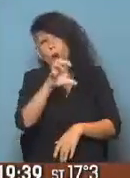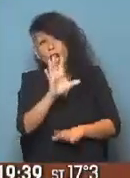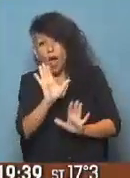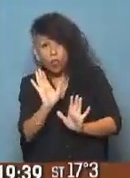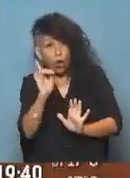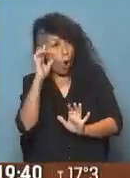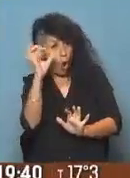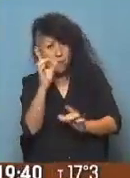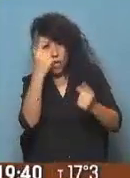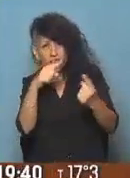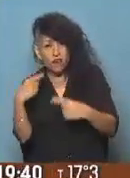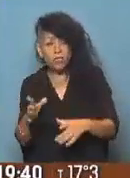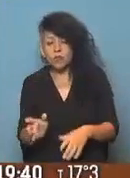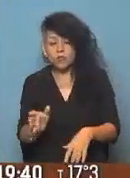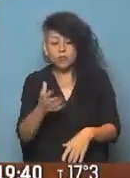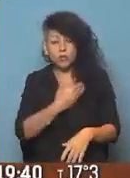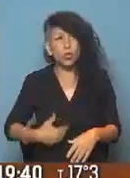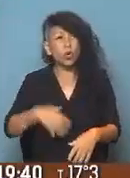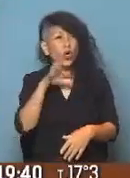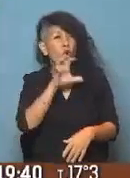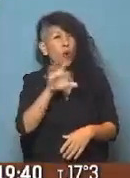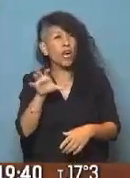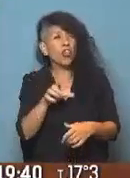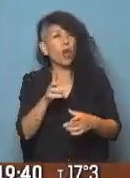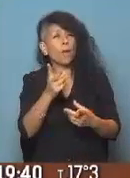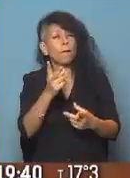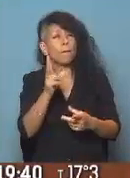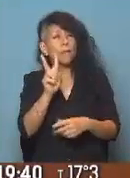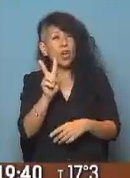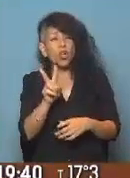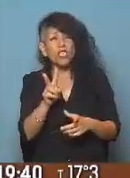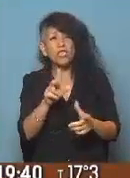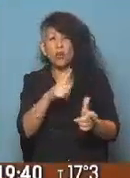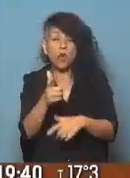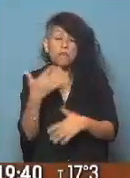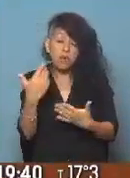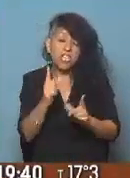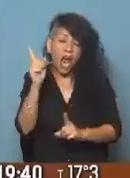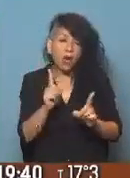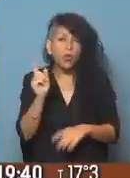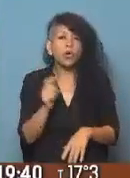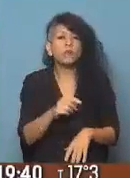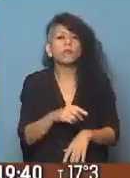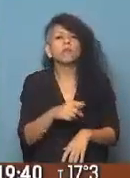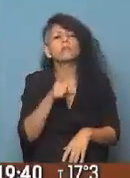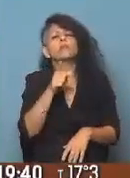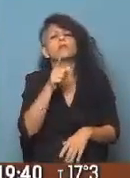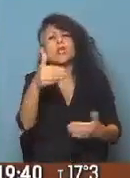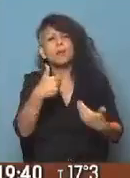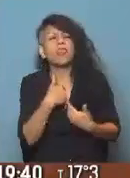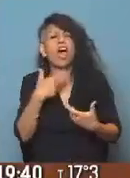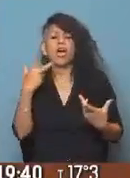Ahora, no hay un solo gobernador peronista, salvo puede haber una excepción, que haya pedido hay que rechazar el presupuesto, porque todos saben